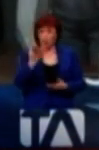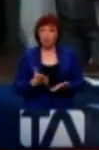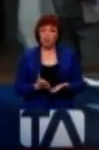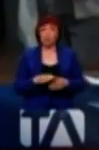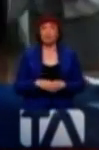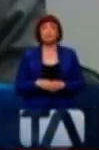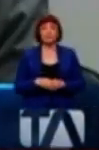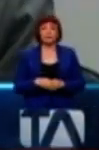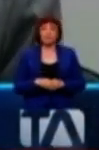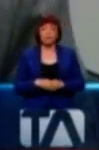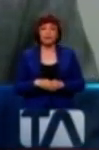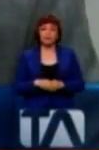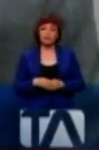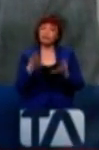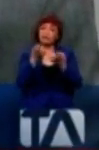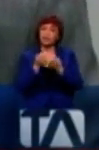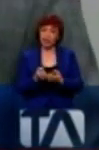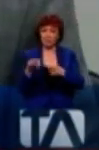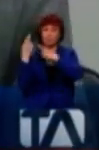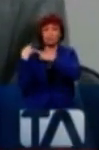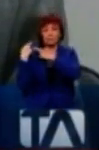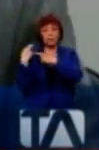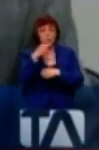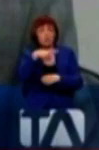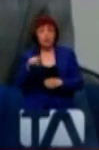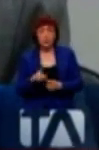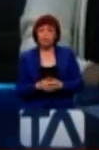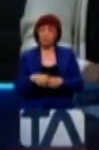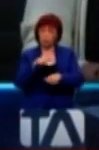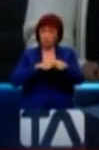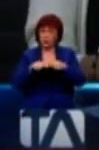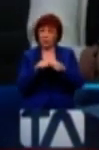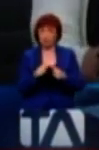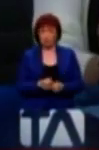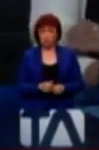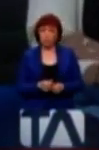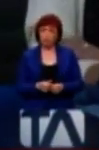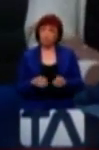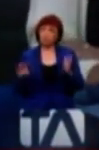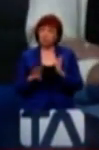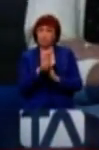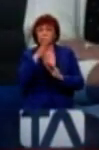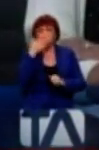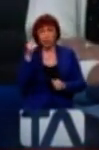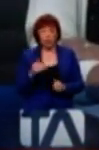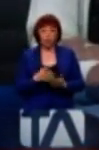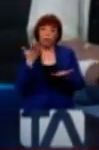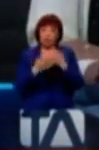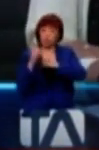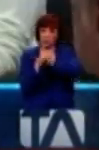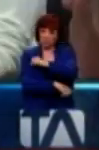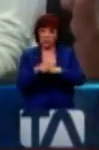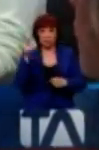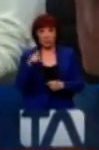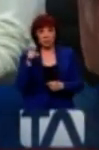se debe pasar a la determinación de responsabilidades administrativas, civiles o penales en contra de quienes eliminaron la deuda